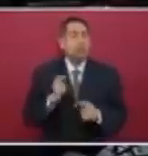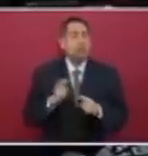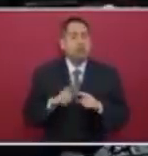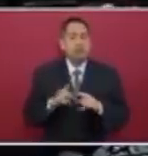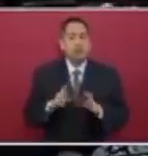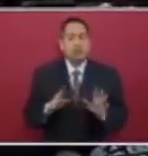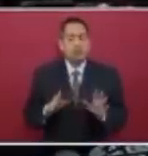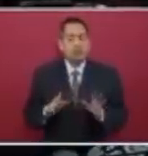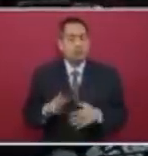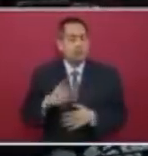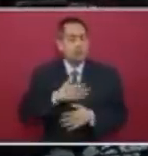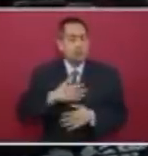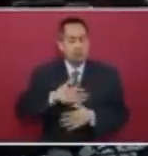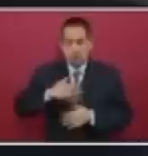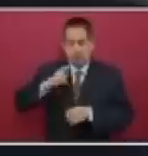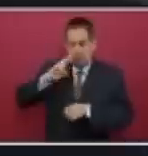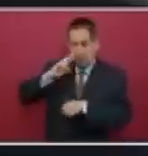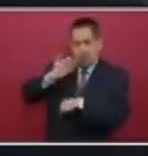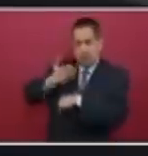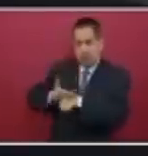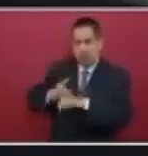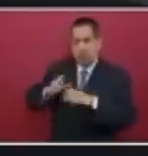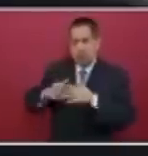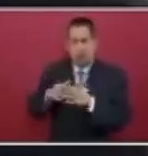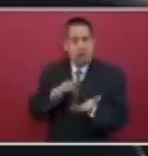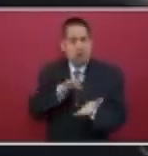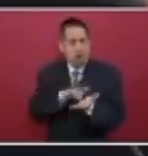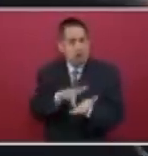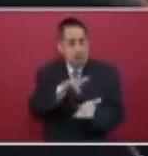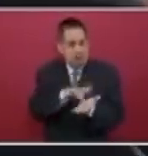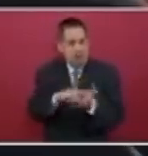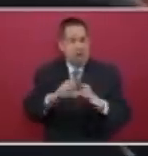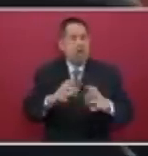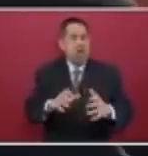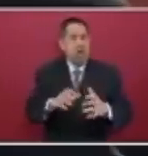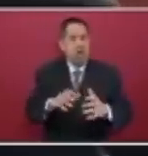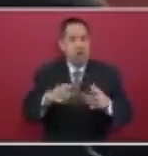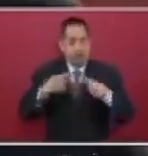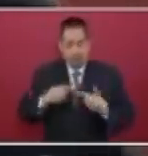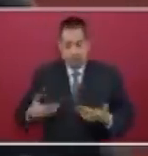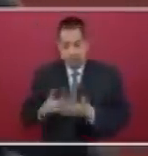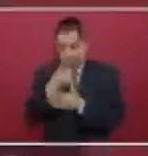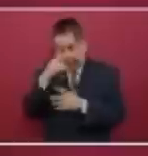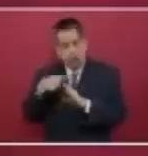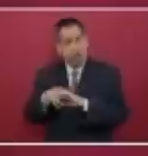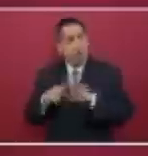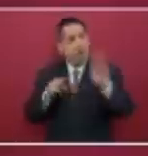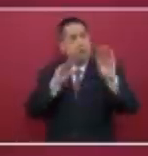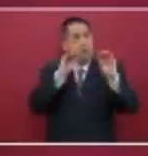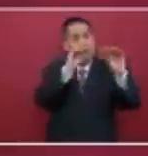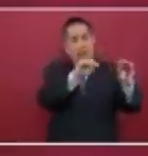nuestra responsabilidad de apoyar a nuestros paisanos